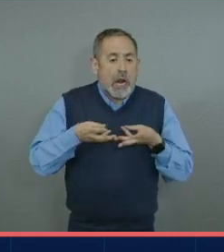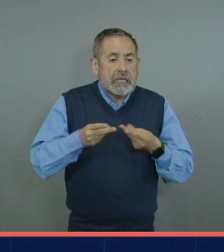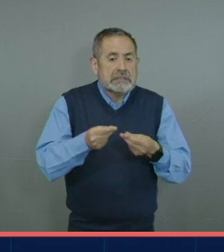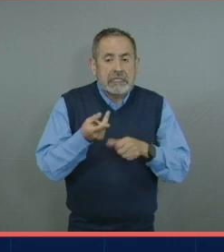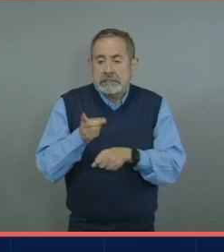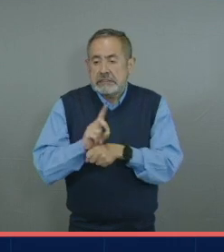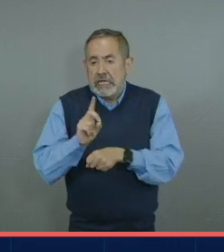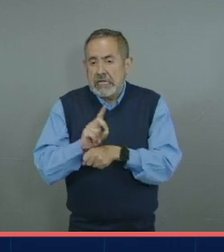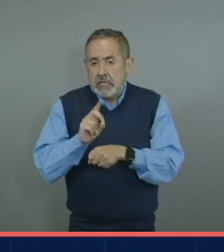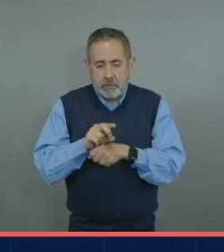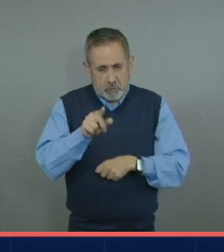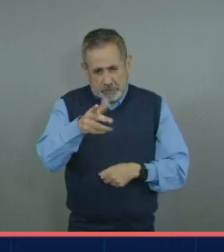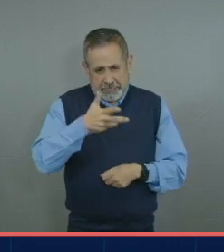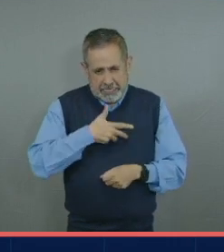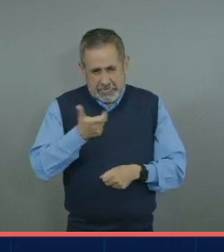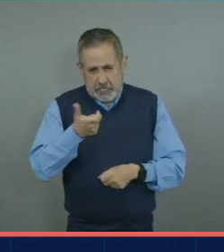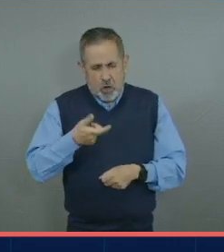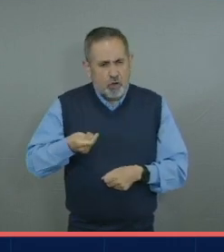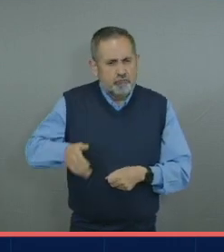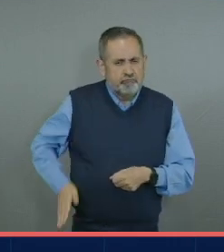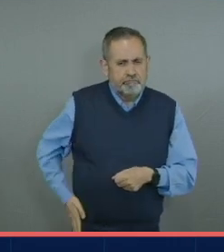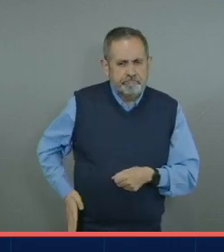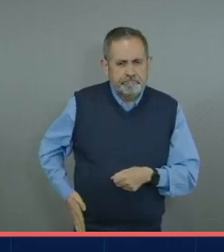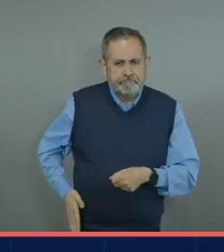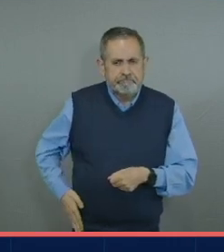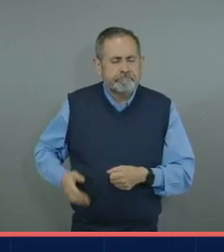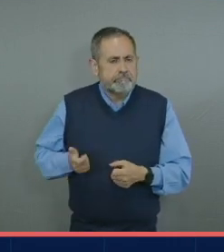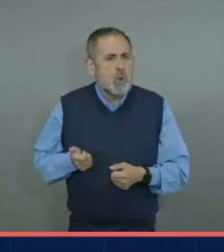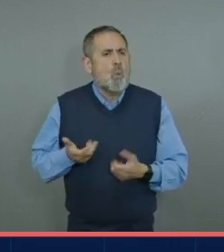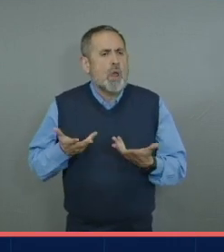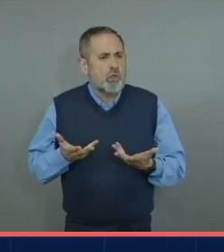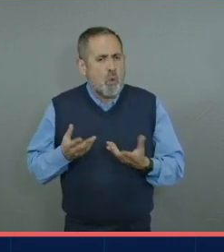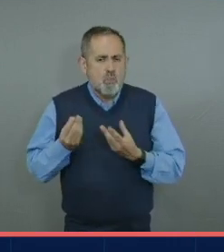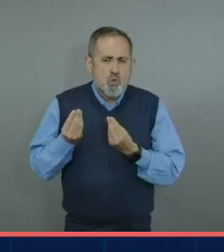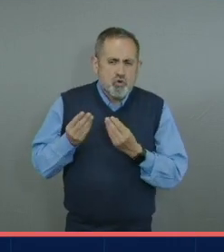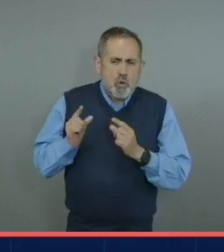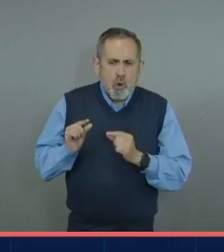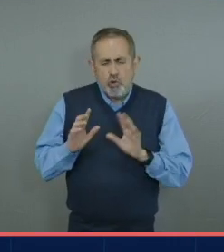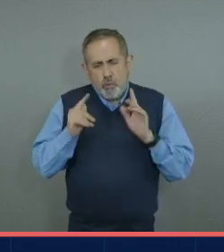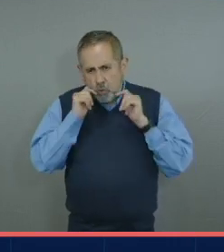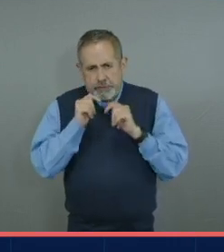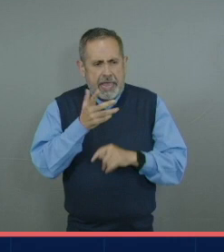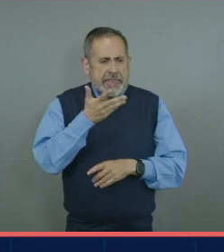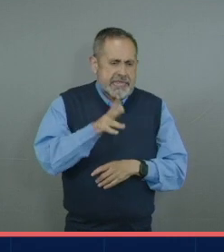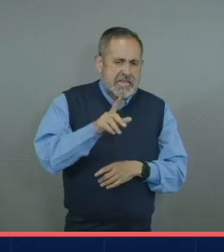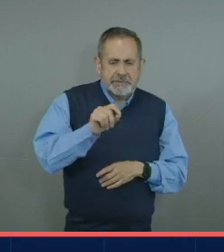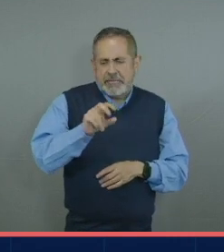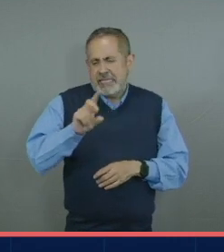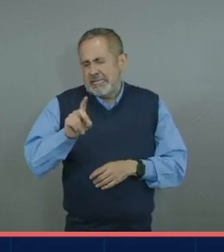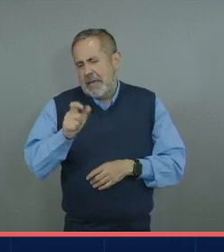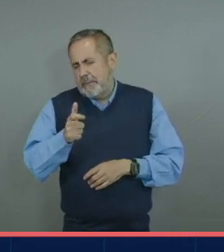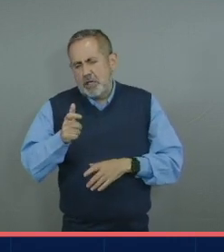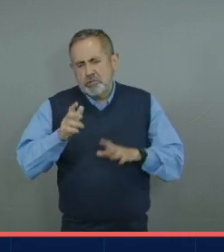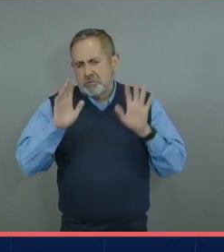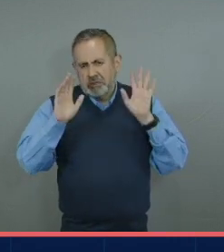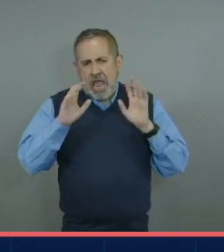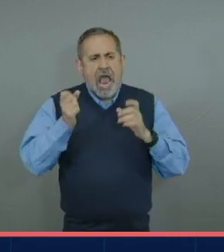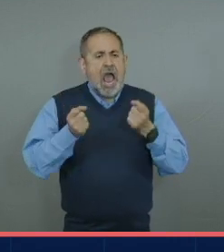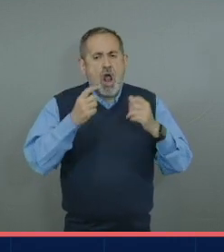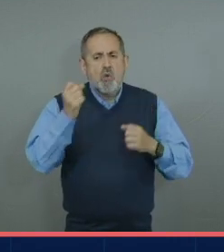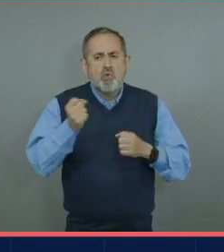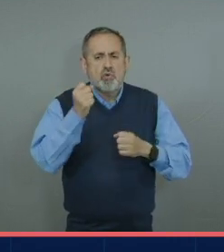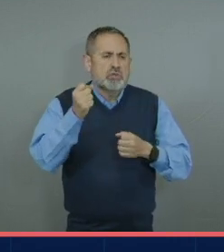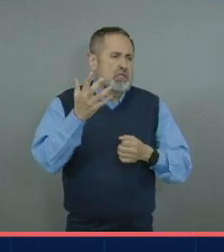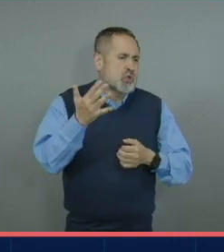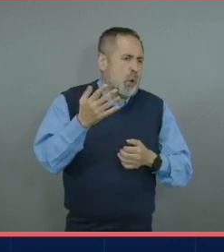que tienen dinero en el bolsillo y que quizá no es mucho, pueden ser 10, 20, 30 pesos, algunos afortunados pueden tener